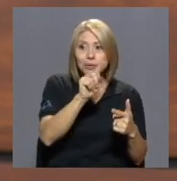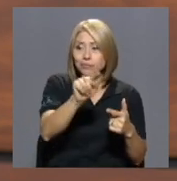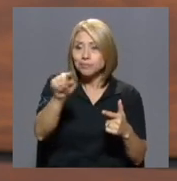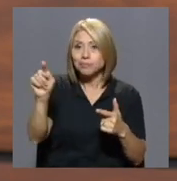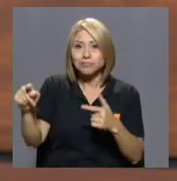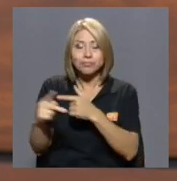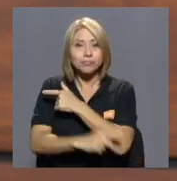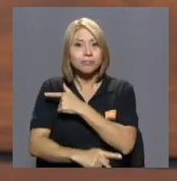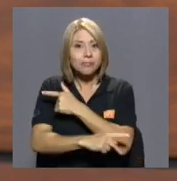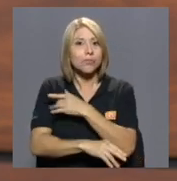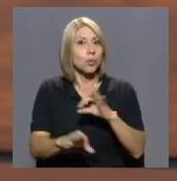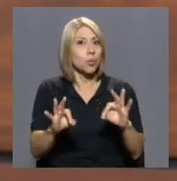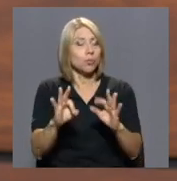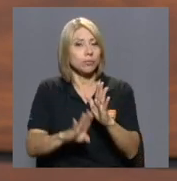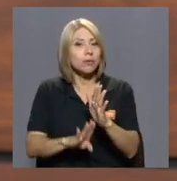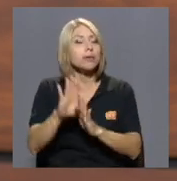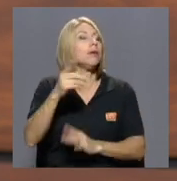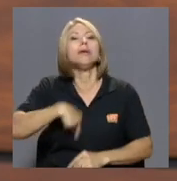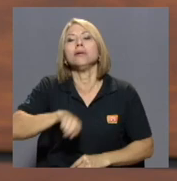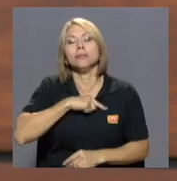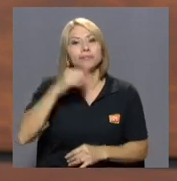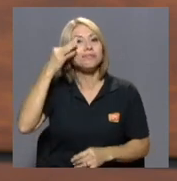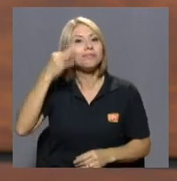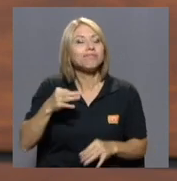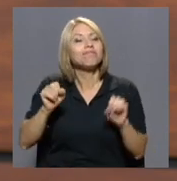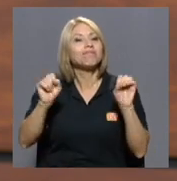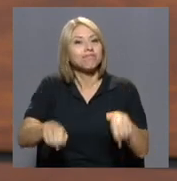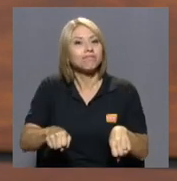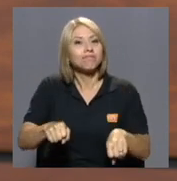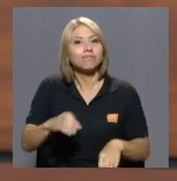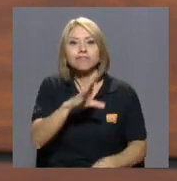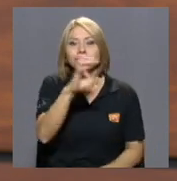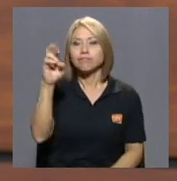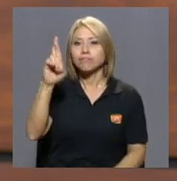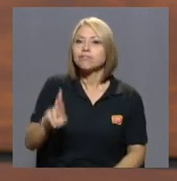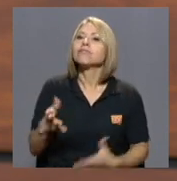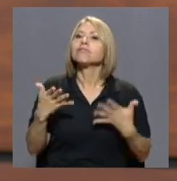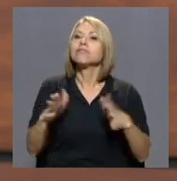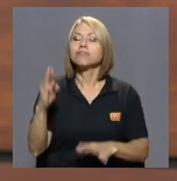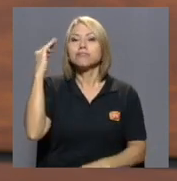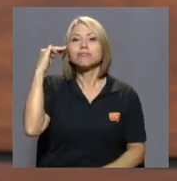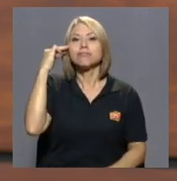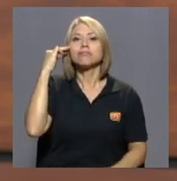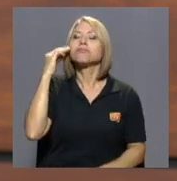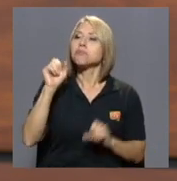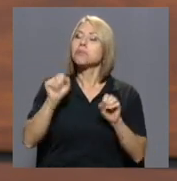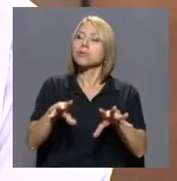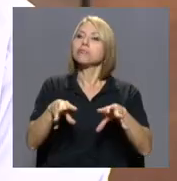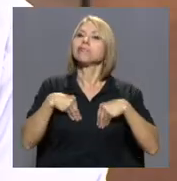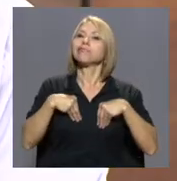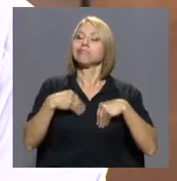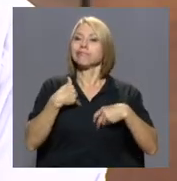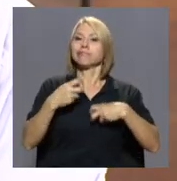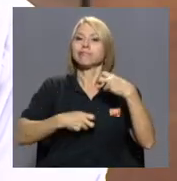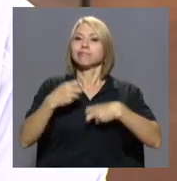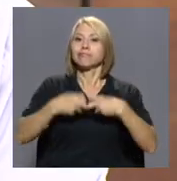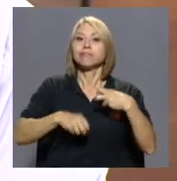posible, creemos que Costa Rica ya tiene la madurez para reconocer que tiene un problema y que tiene que buscar una solución. No,